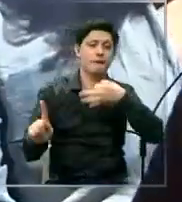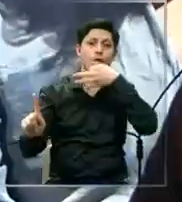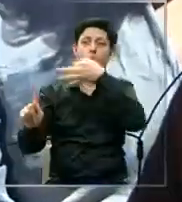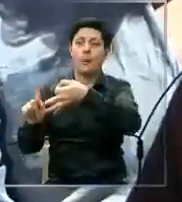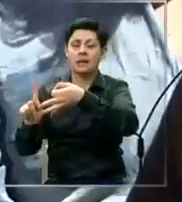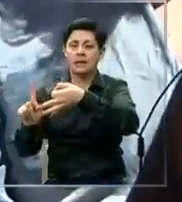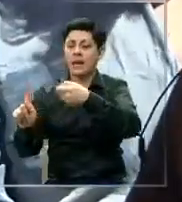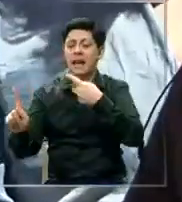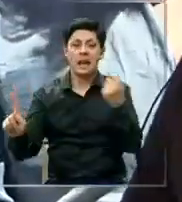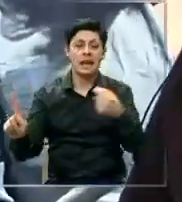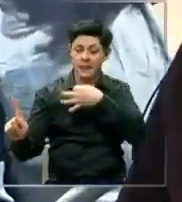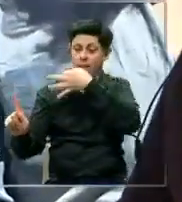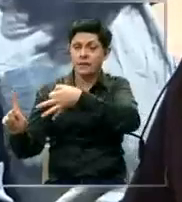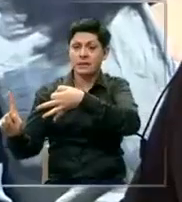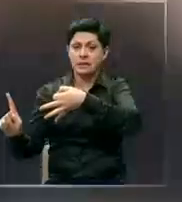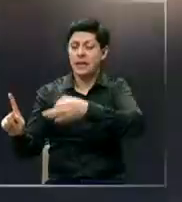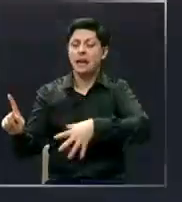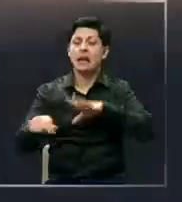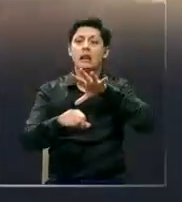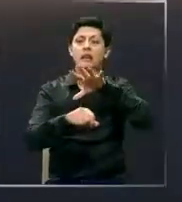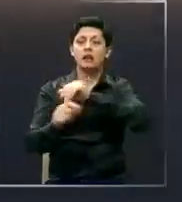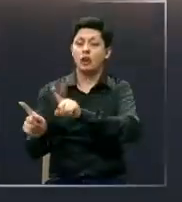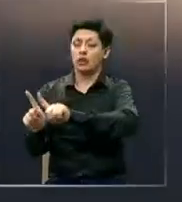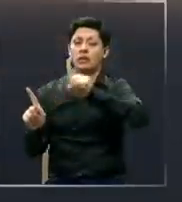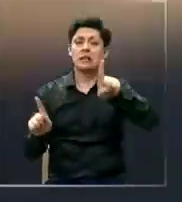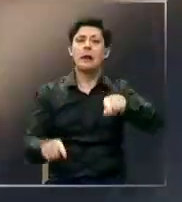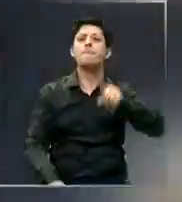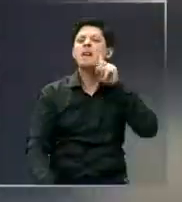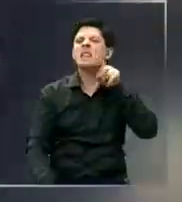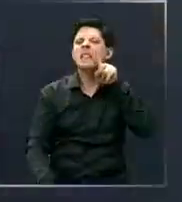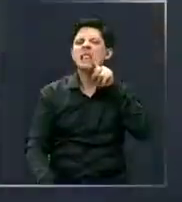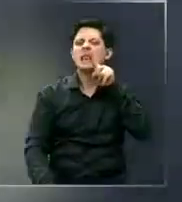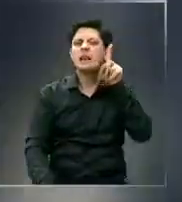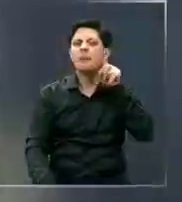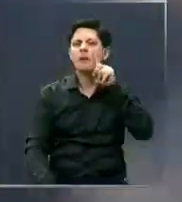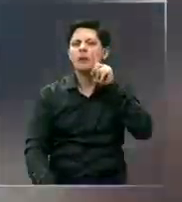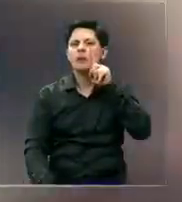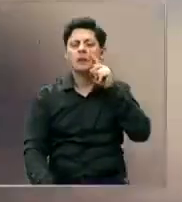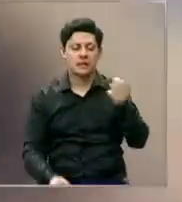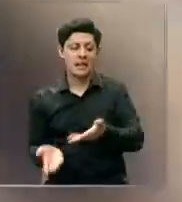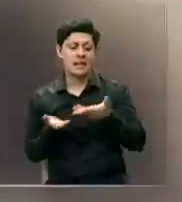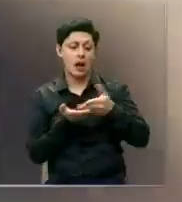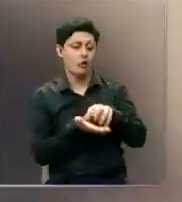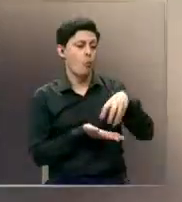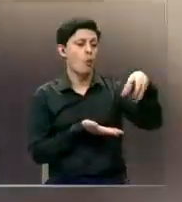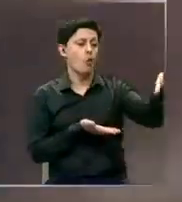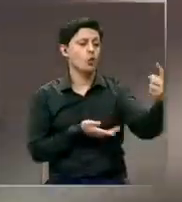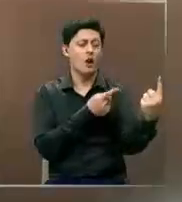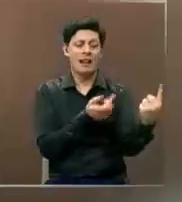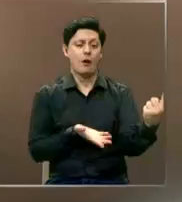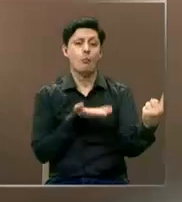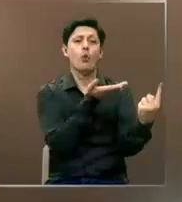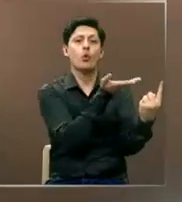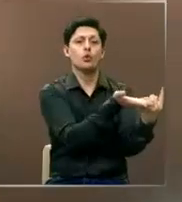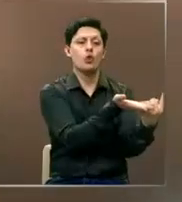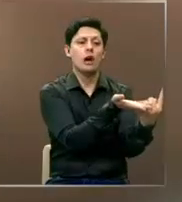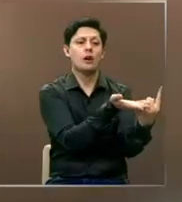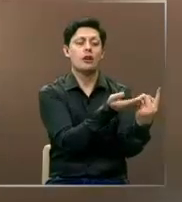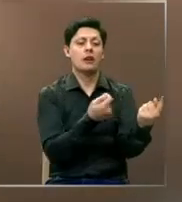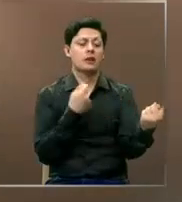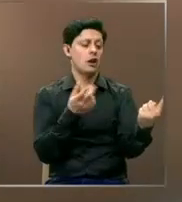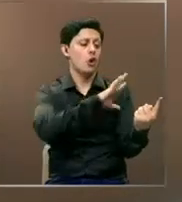lo tiene, que lo citaron a cierto lugar con un engaño para como que iban a hacer una entrega de algún producto que eventualmente comprado, y